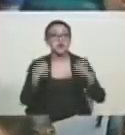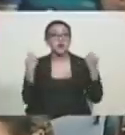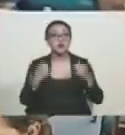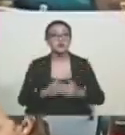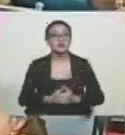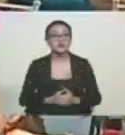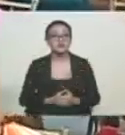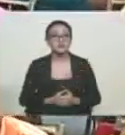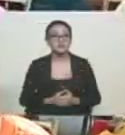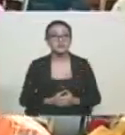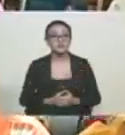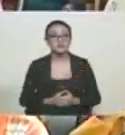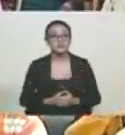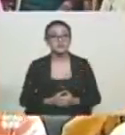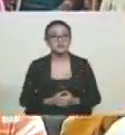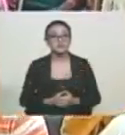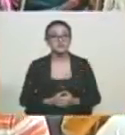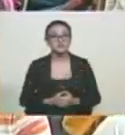en cadena, para que sepas.